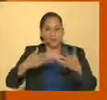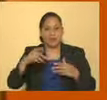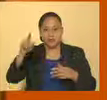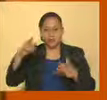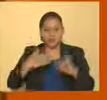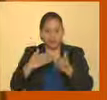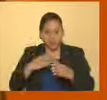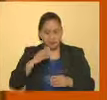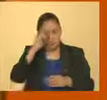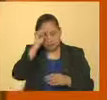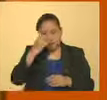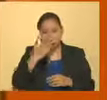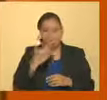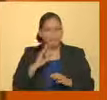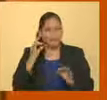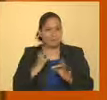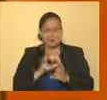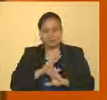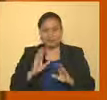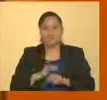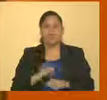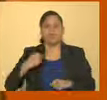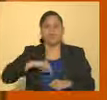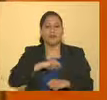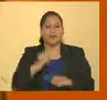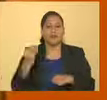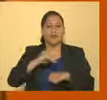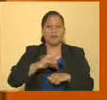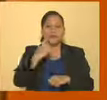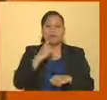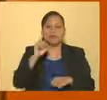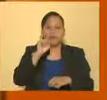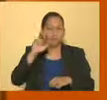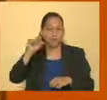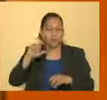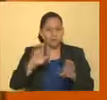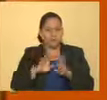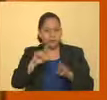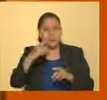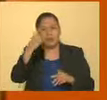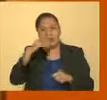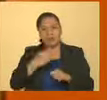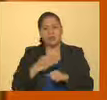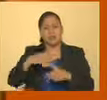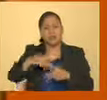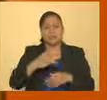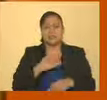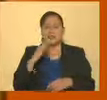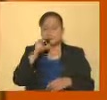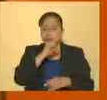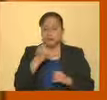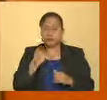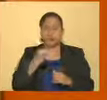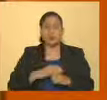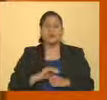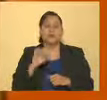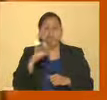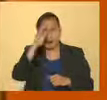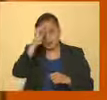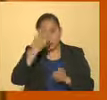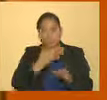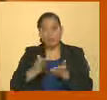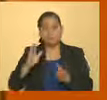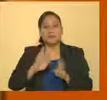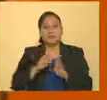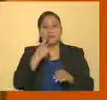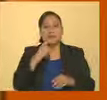Por supuesto. Más que lista. Vamos a poner los jitomates. Muy fresca, también ya para los calorcitos que ya están sé, haciendo, ¿no? Sí. Aparte de eso, acuérdense,